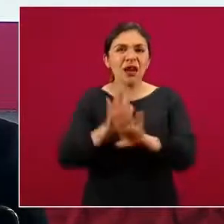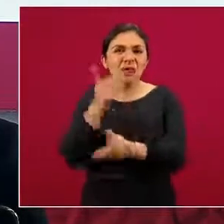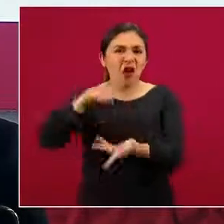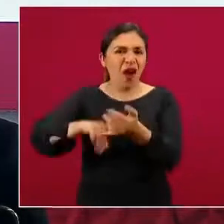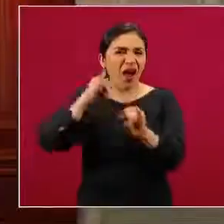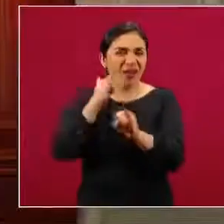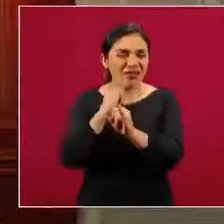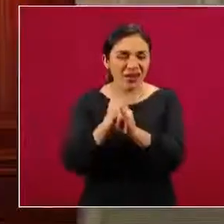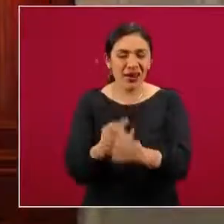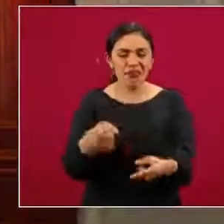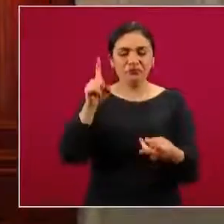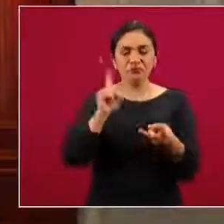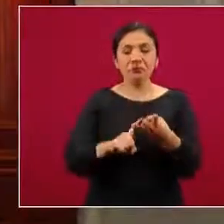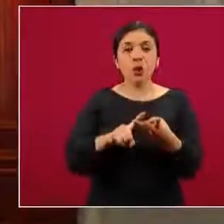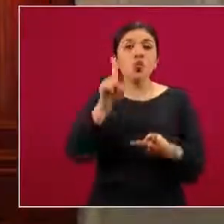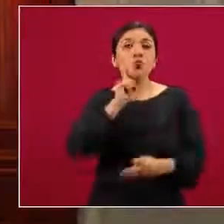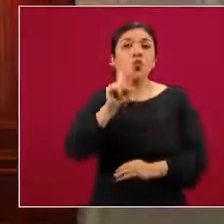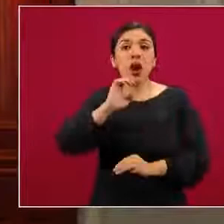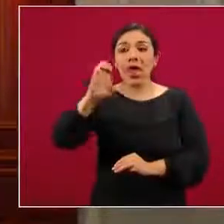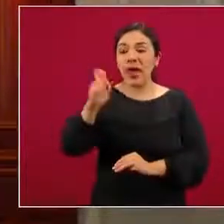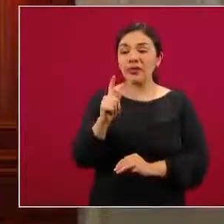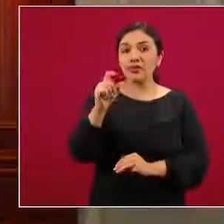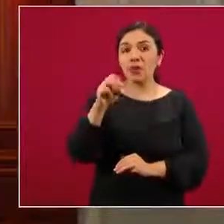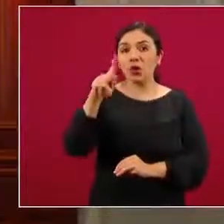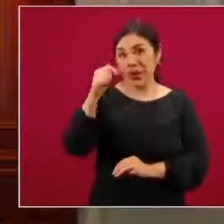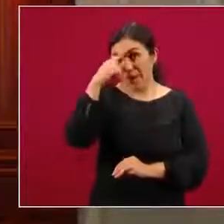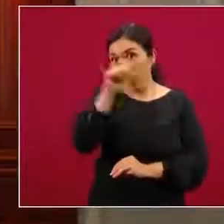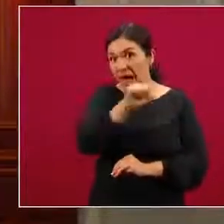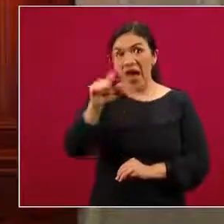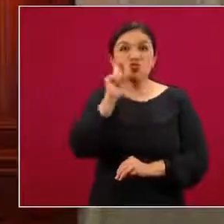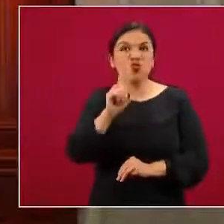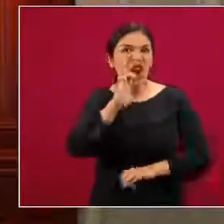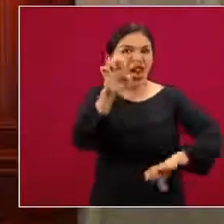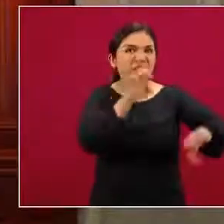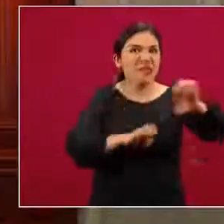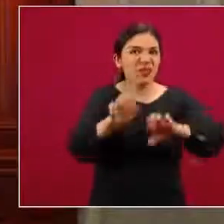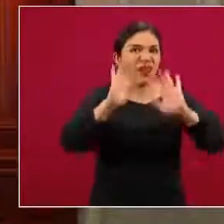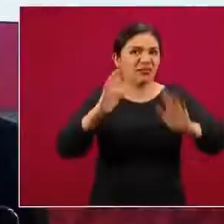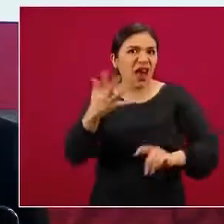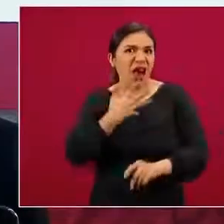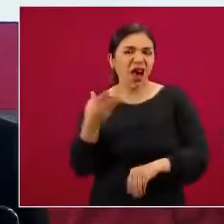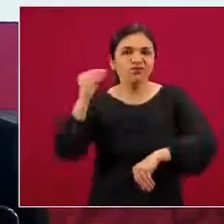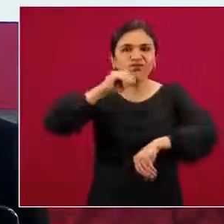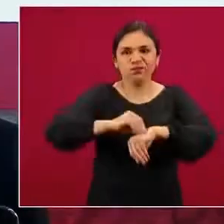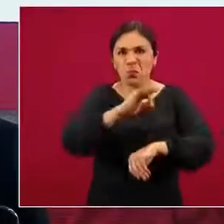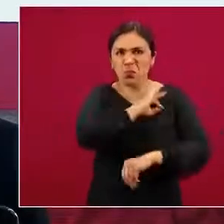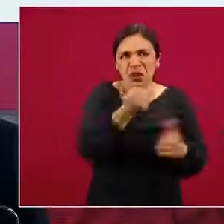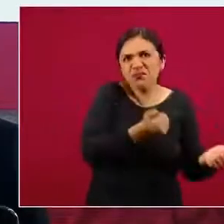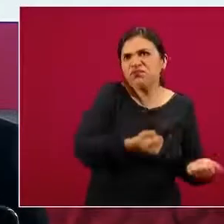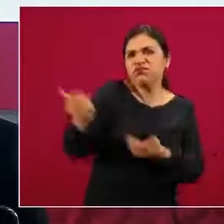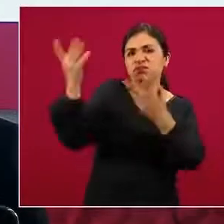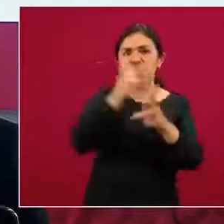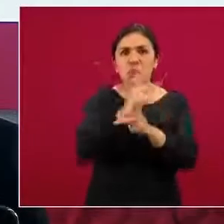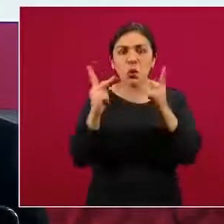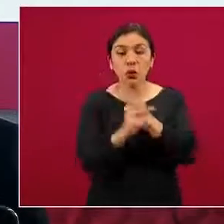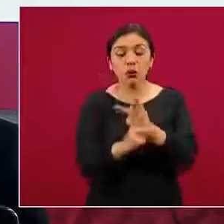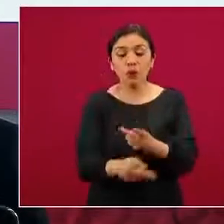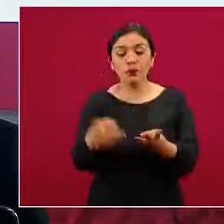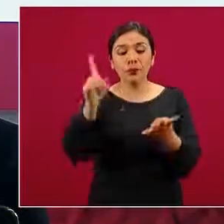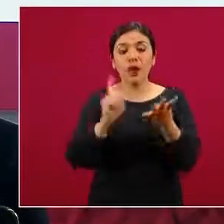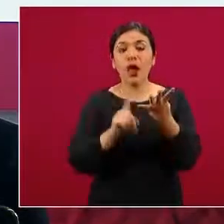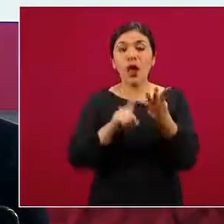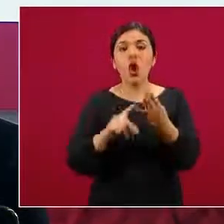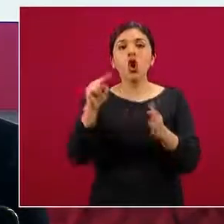digital, Mujer Exporta, que es para estas empresarias que ya tienen capacidad de exportar, y la